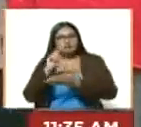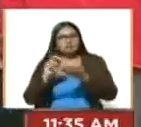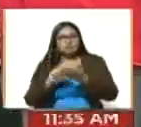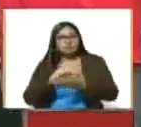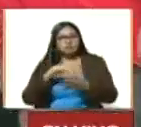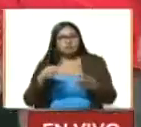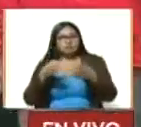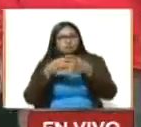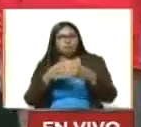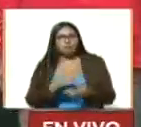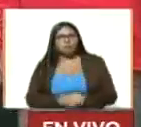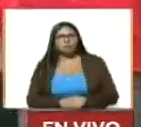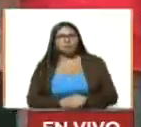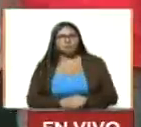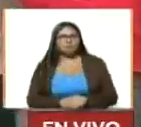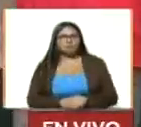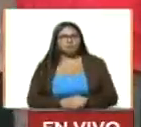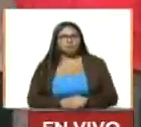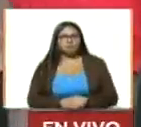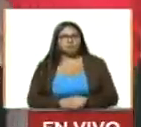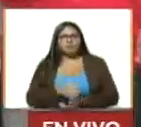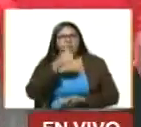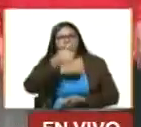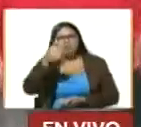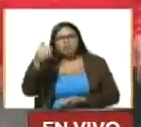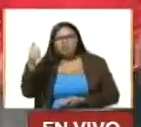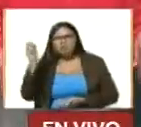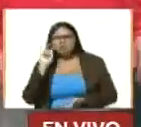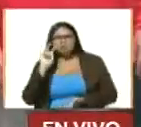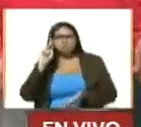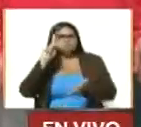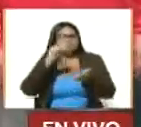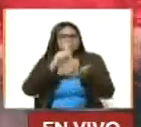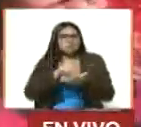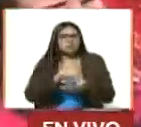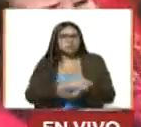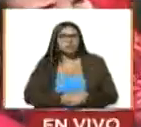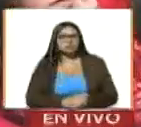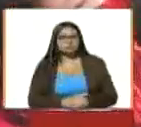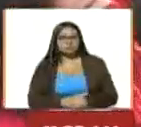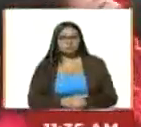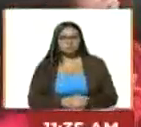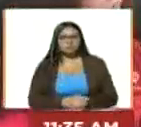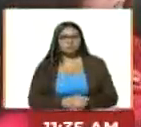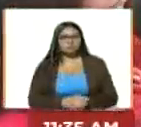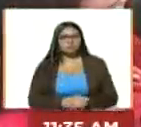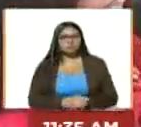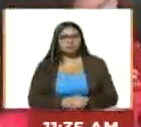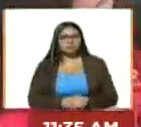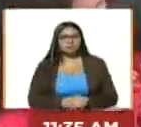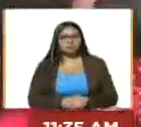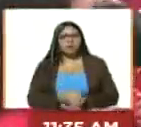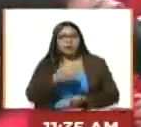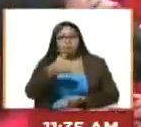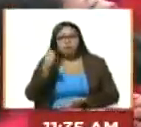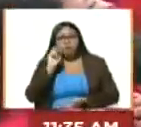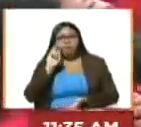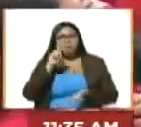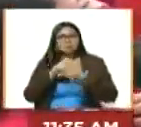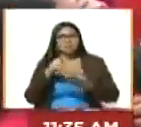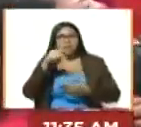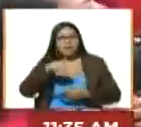partido, Nicolás Ernesto, Recia, Pedro, Utbel, Pedro Infante, que